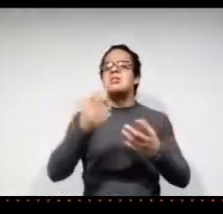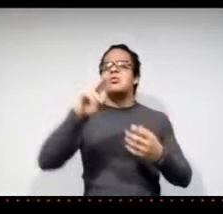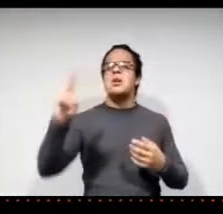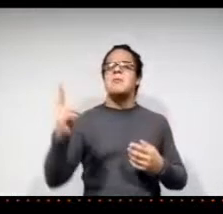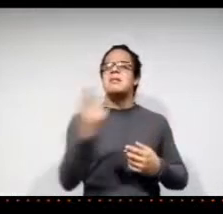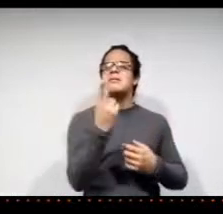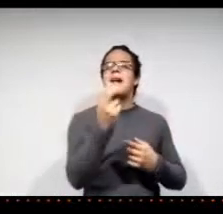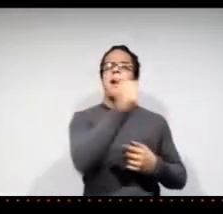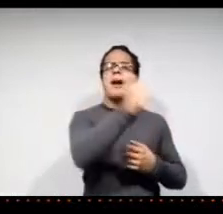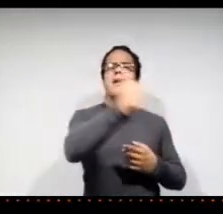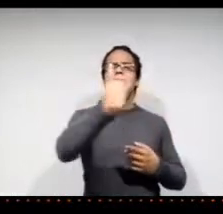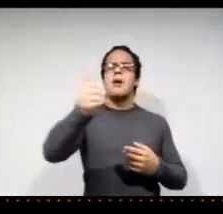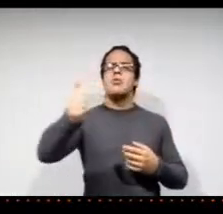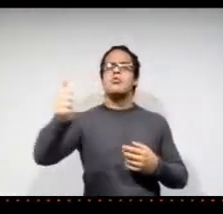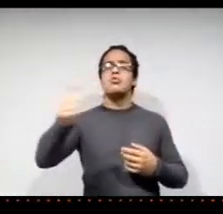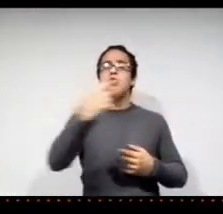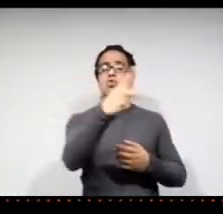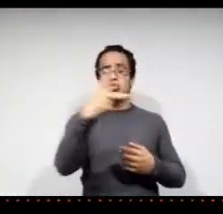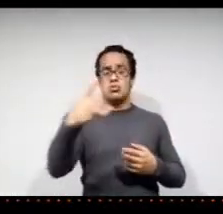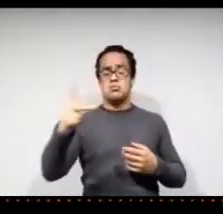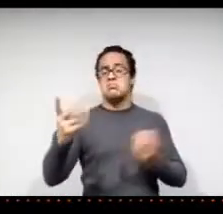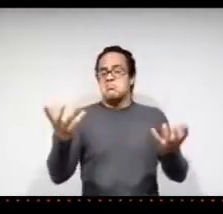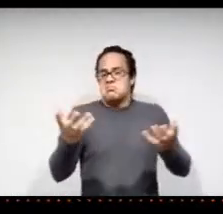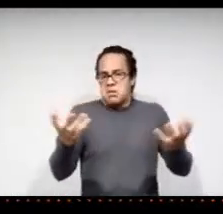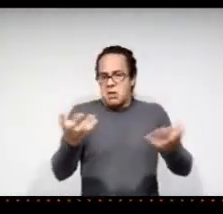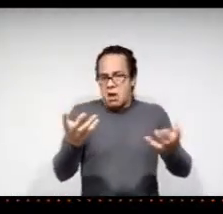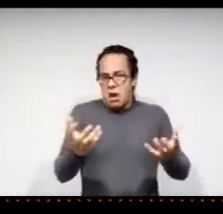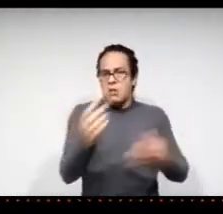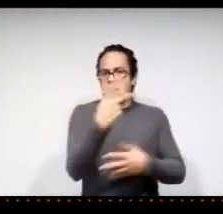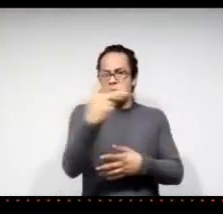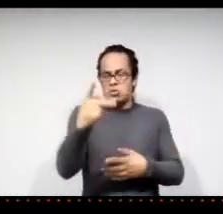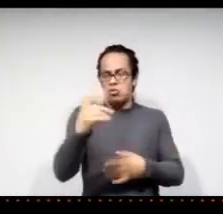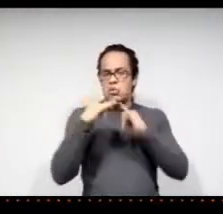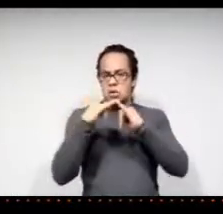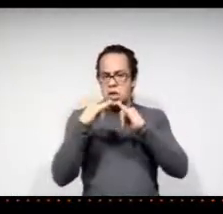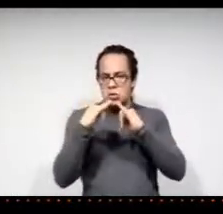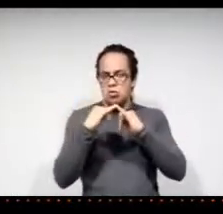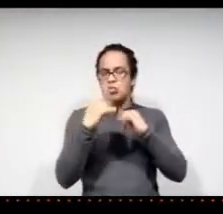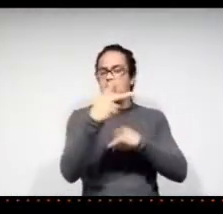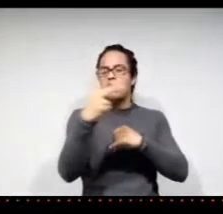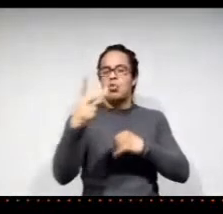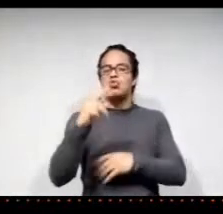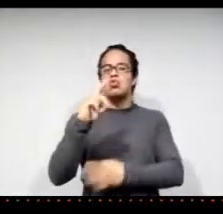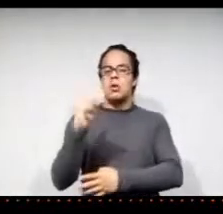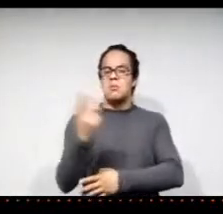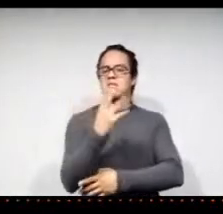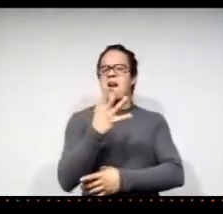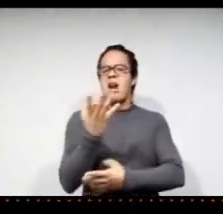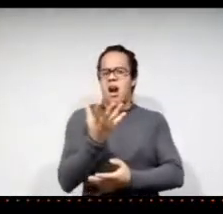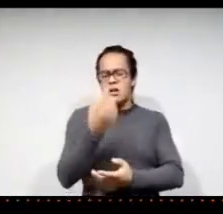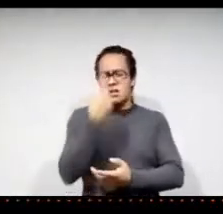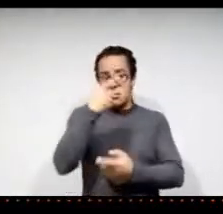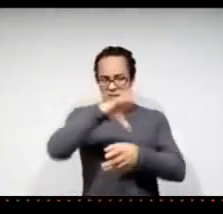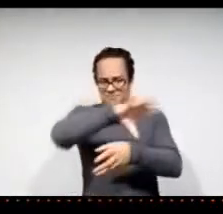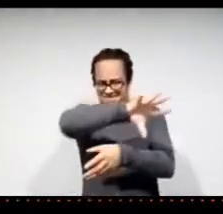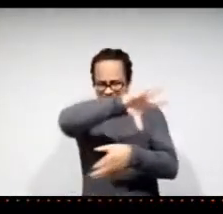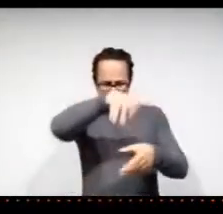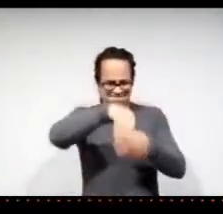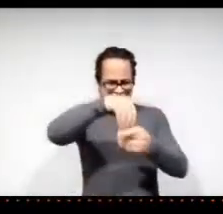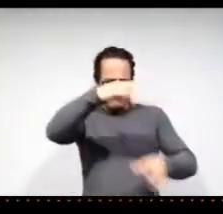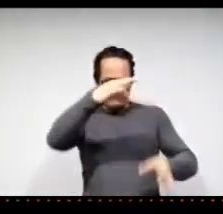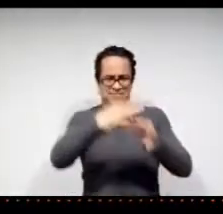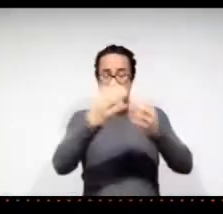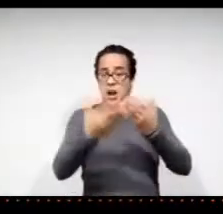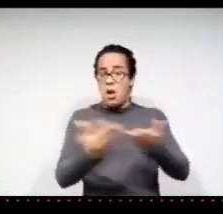uno pienses en el contexto que está. ¿Qué están haciendo nuestras instituciones para adaptarse rápidamente a un modelo barra